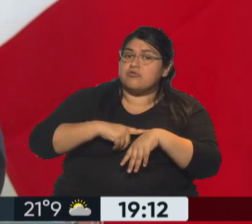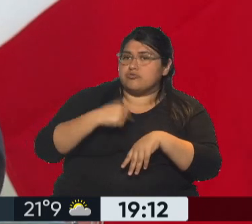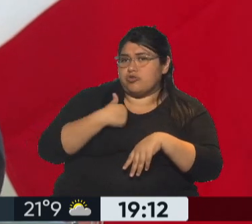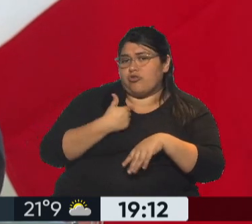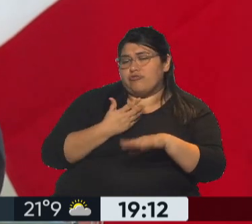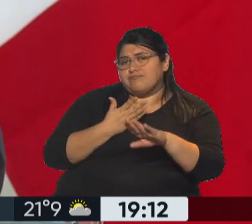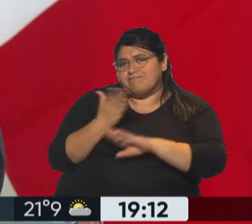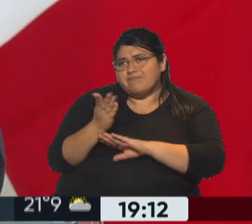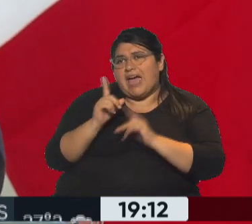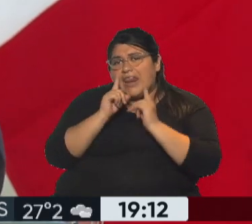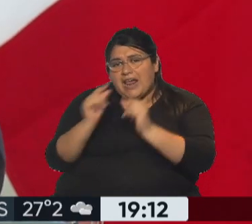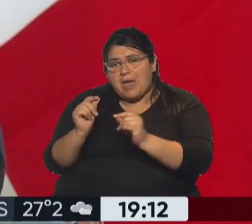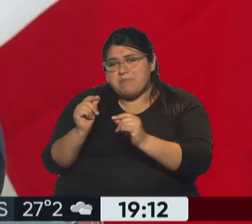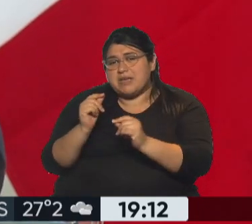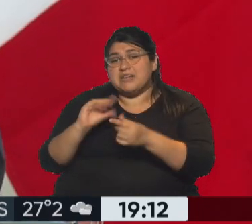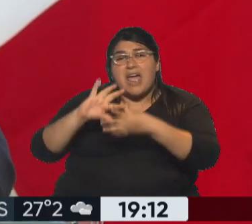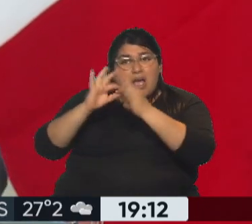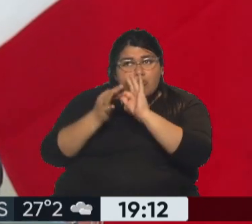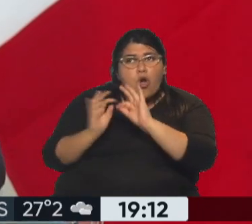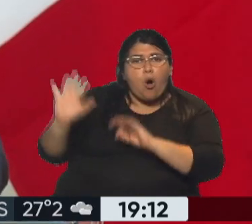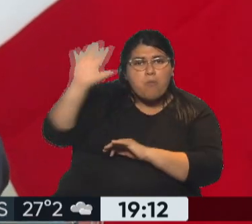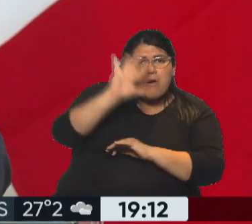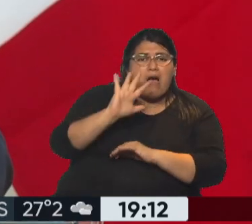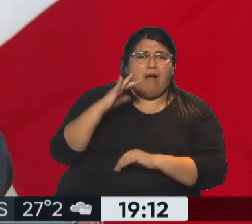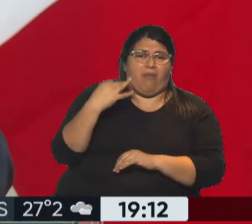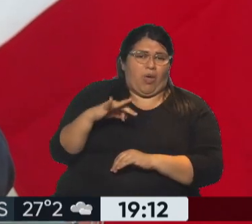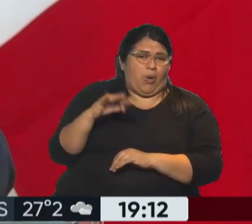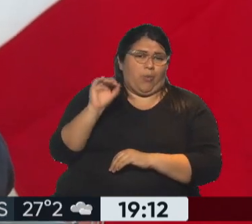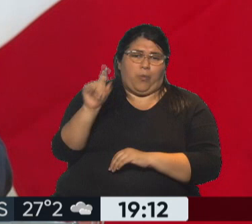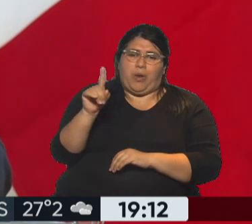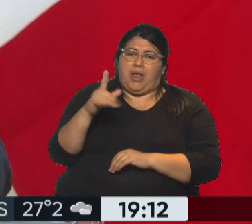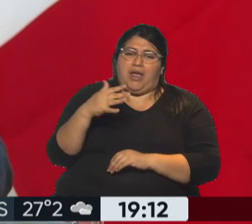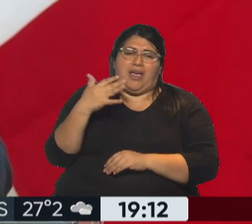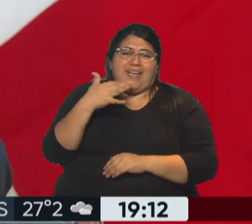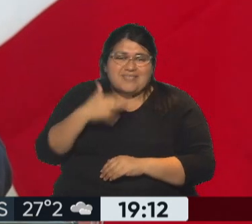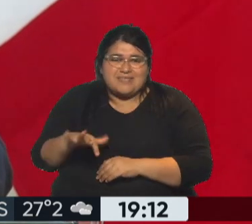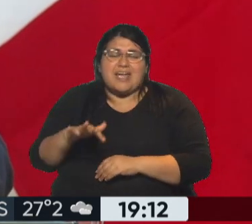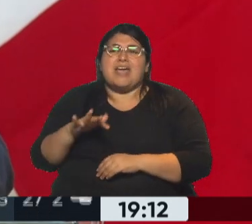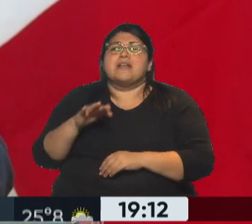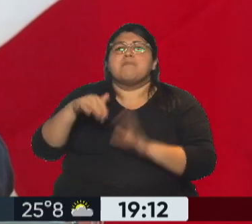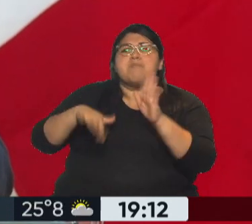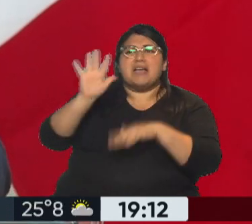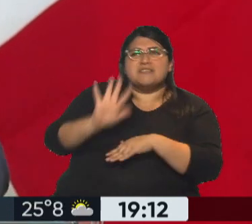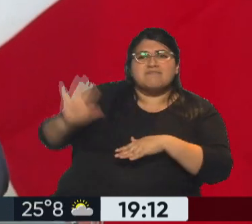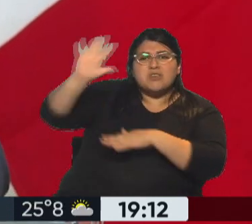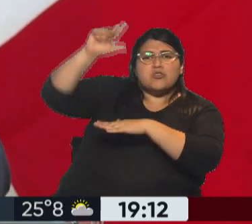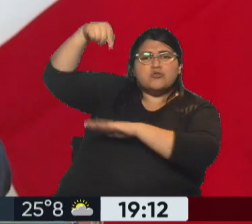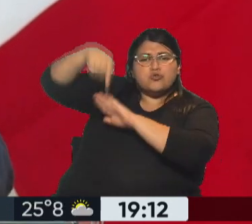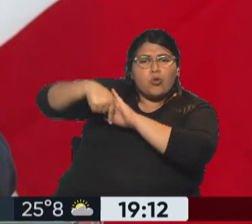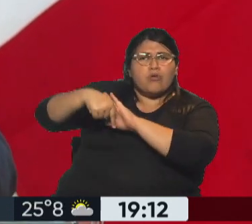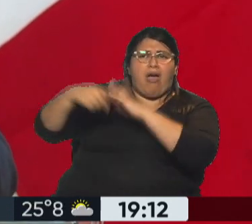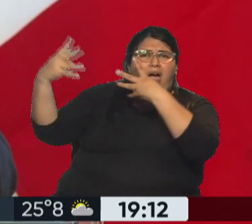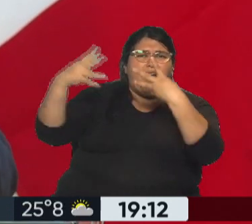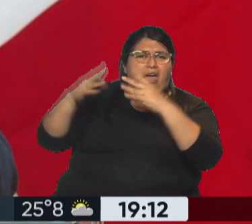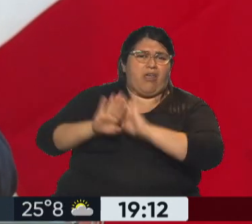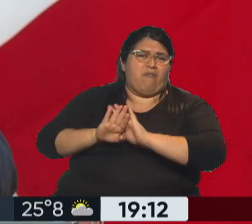por favor Europa entendiera que hay un hemisferio, que es el hemisferio sur, donde no vuelan las balas,